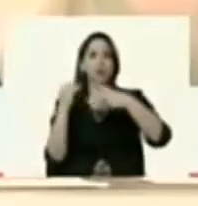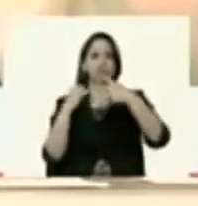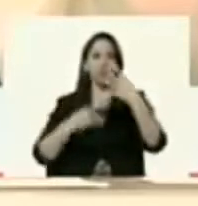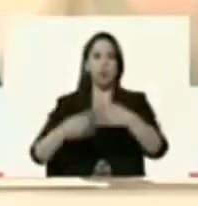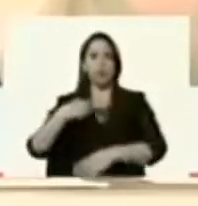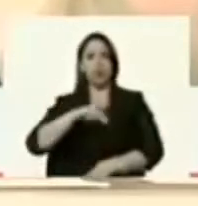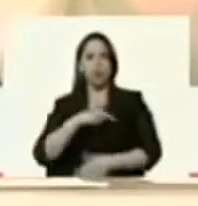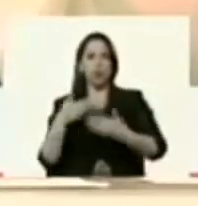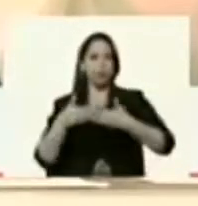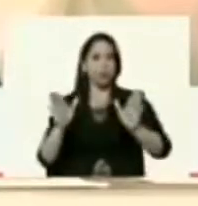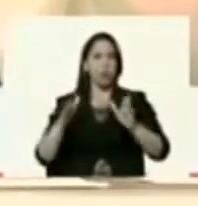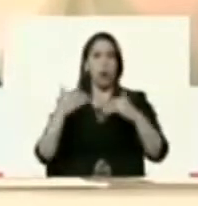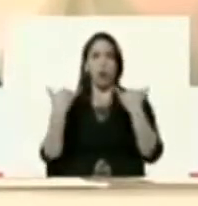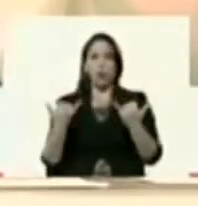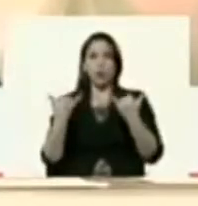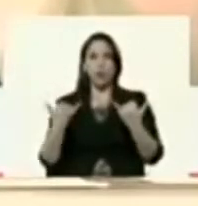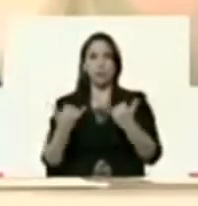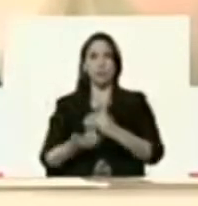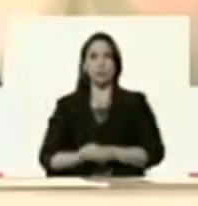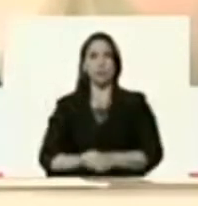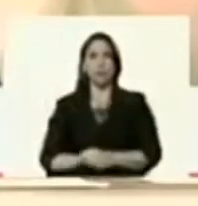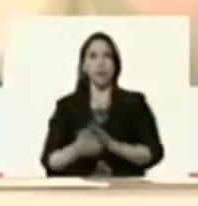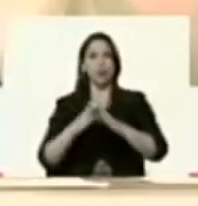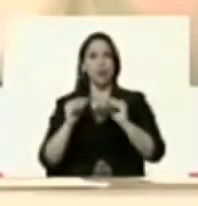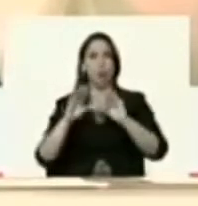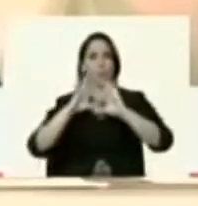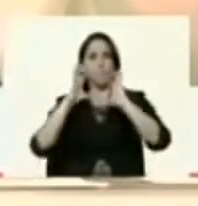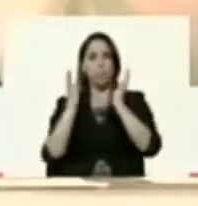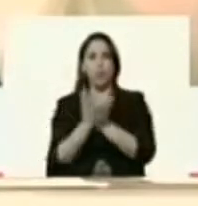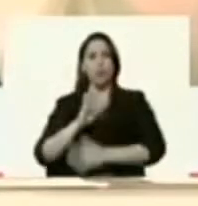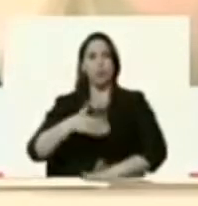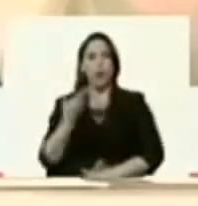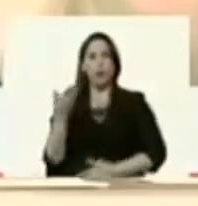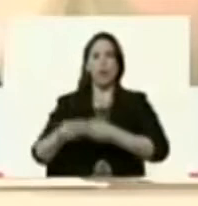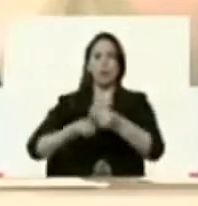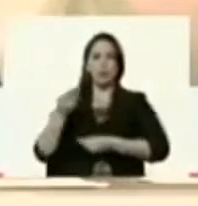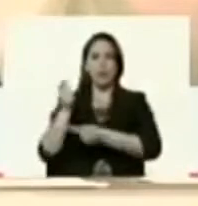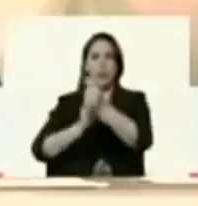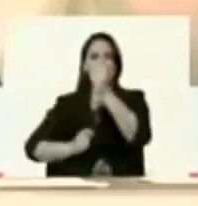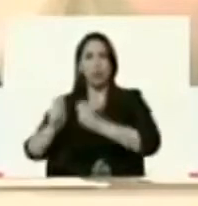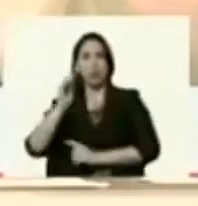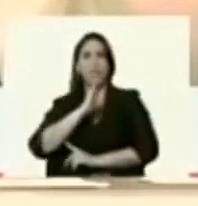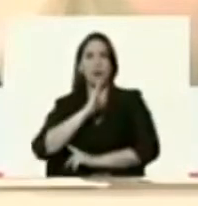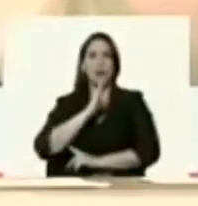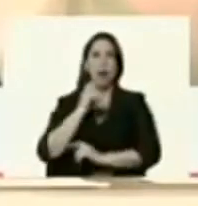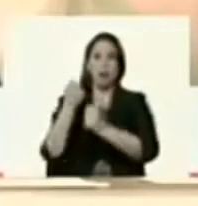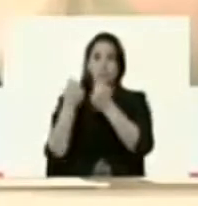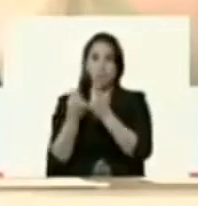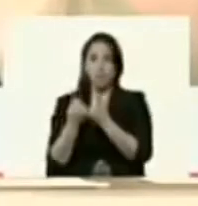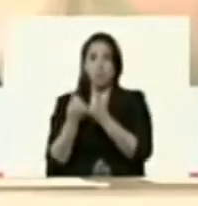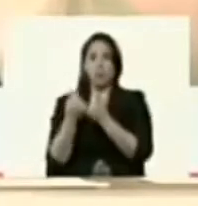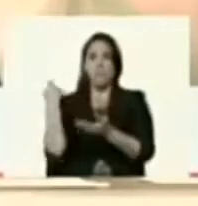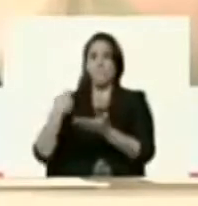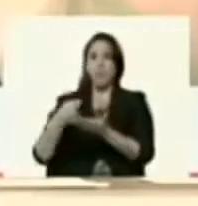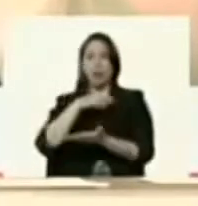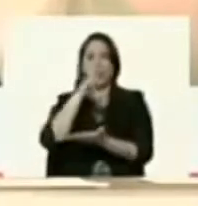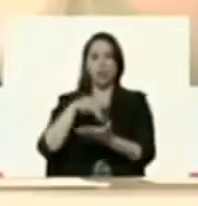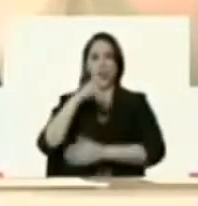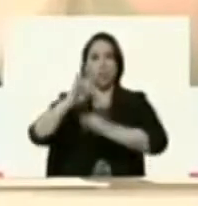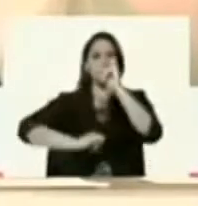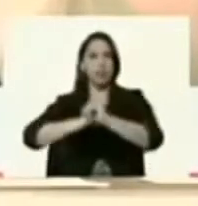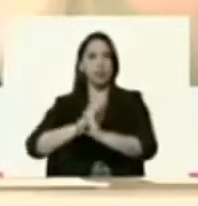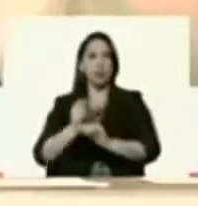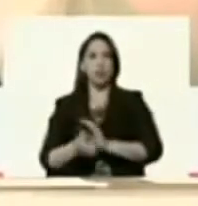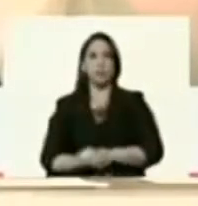muy pronto para que todo el mundo pueda hacer transacciones bancarias, financieras, de pago nacional e